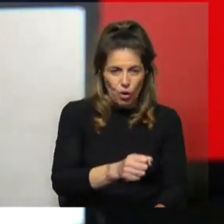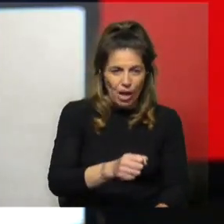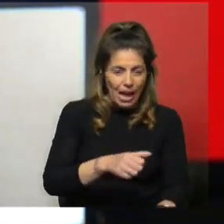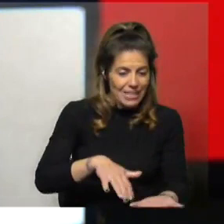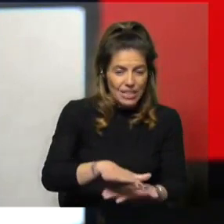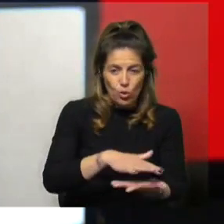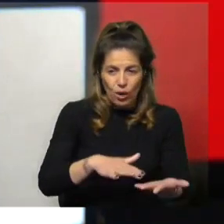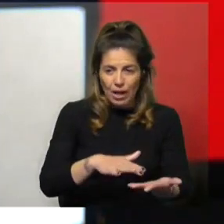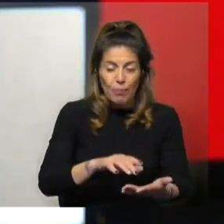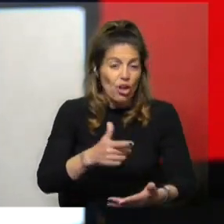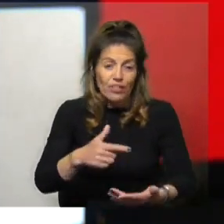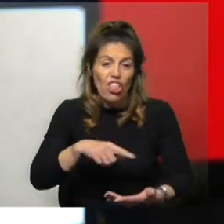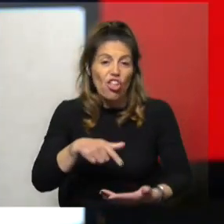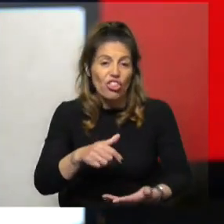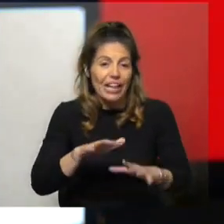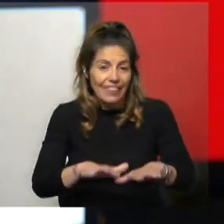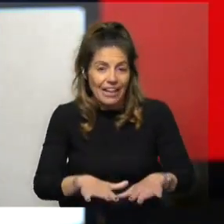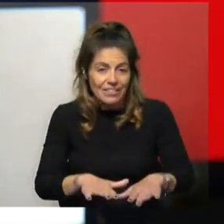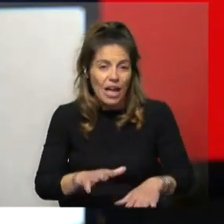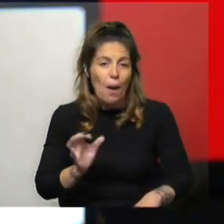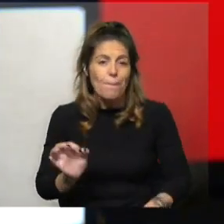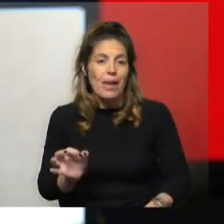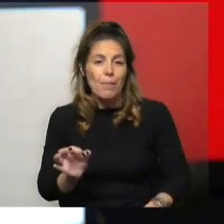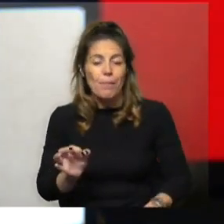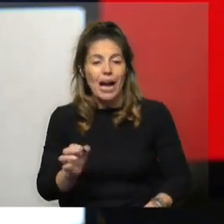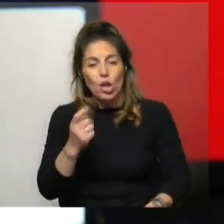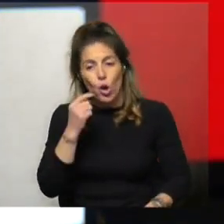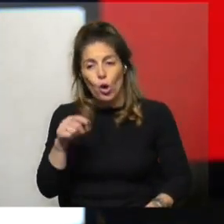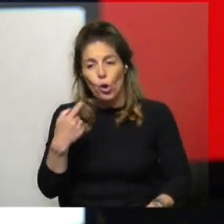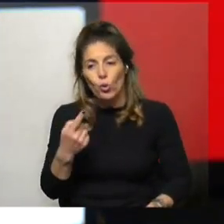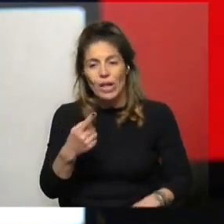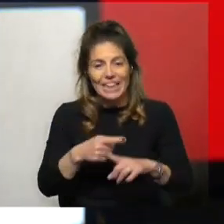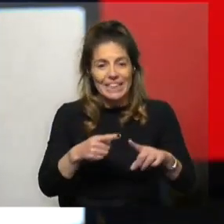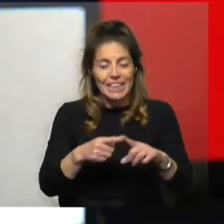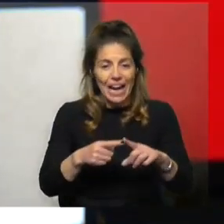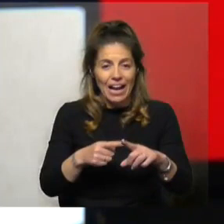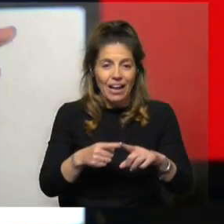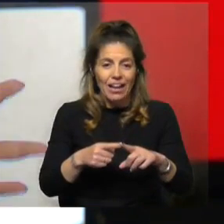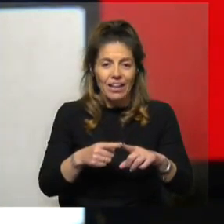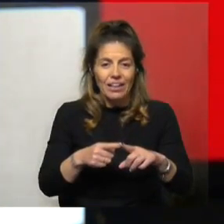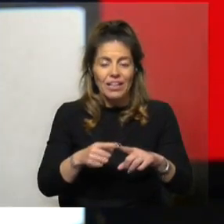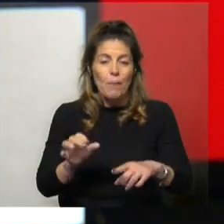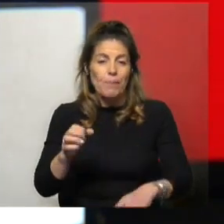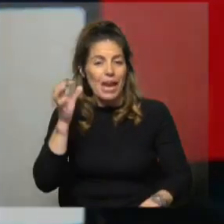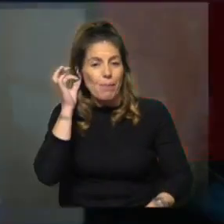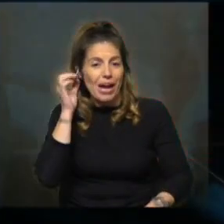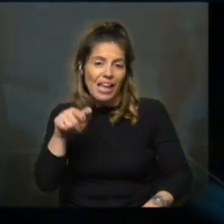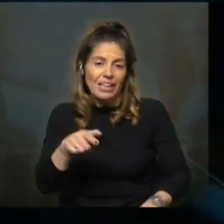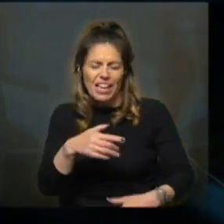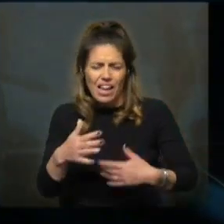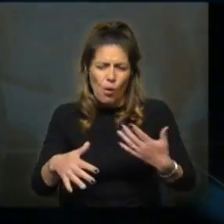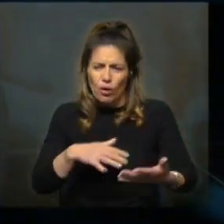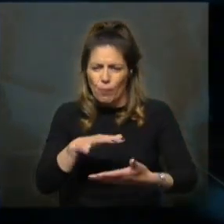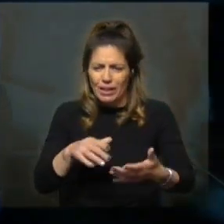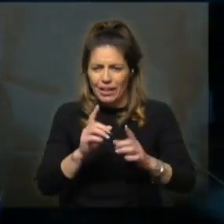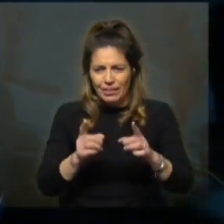porque no había mucho lugar para quedarse mi hermano con una tía paterna y mi hermana media en la vuelta muy muy complicada